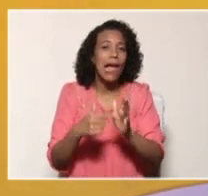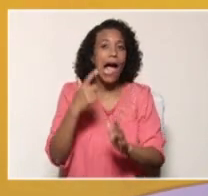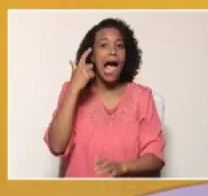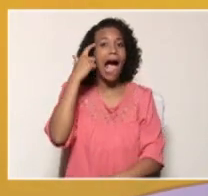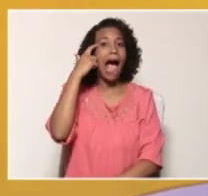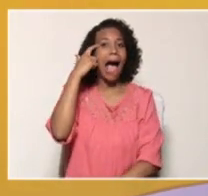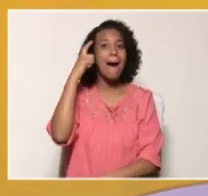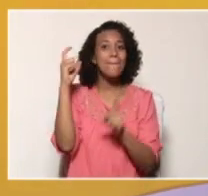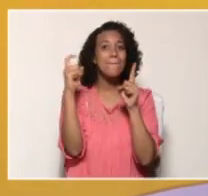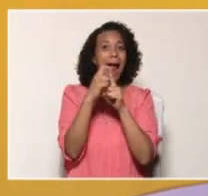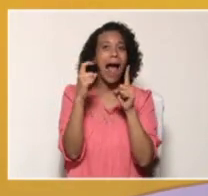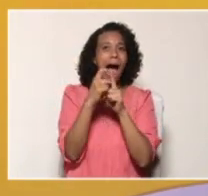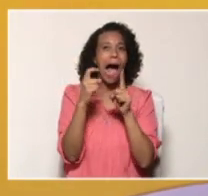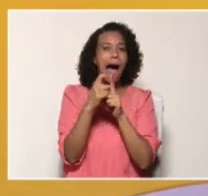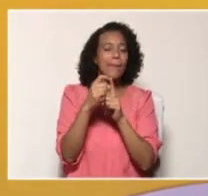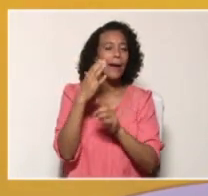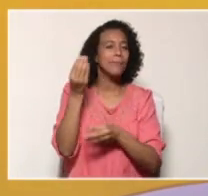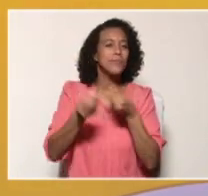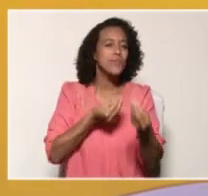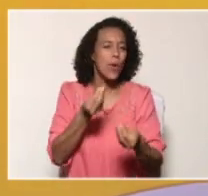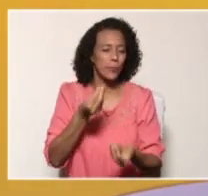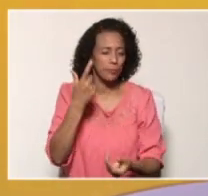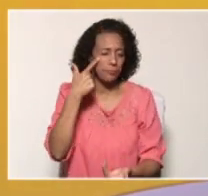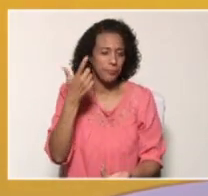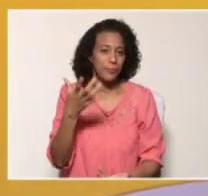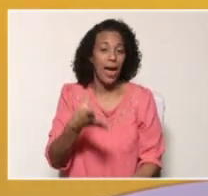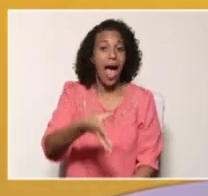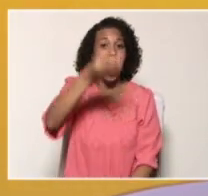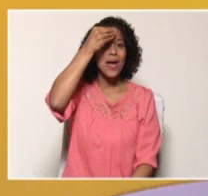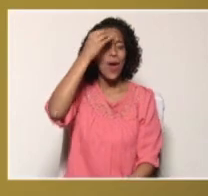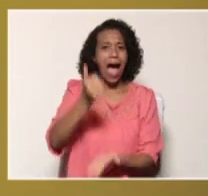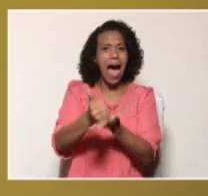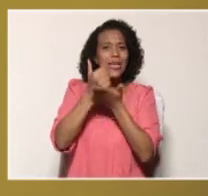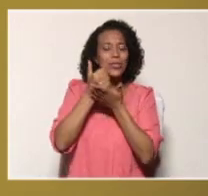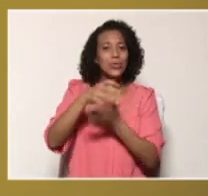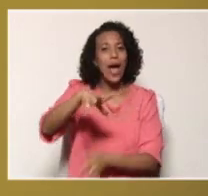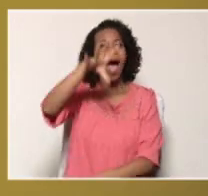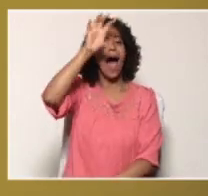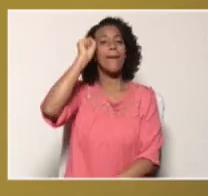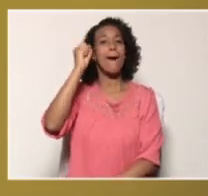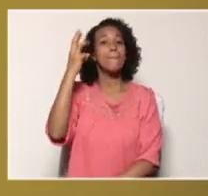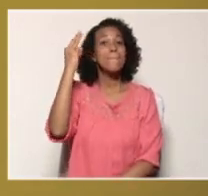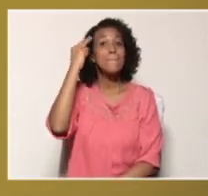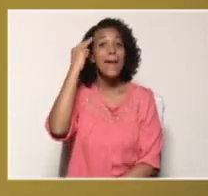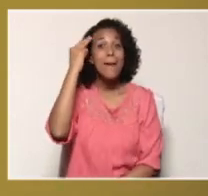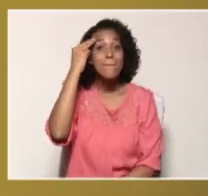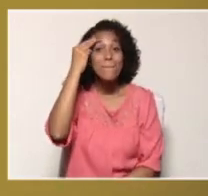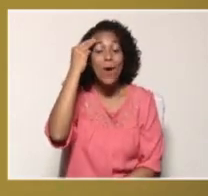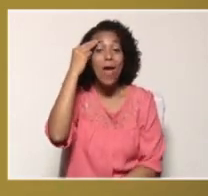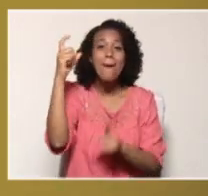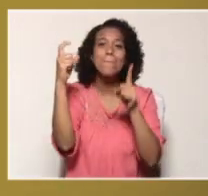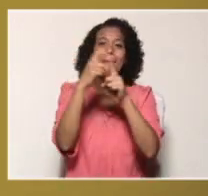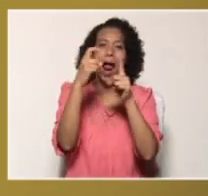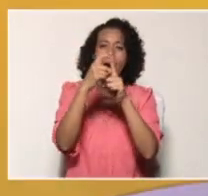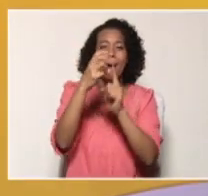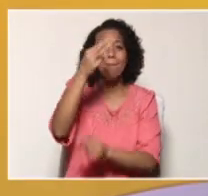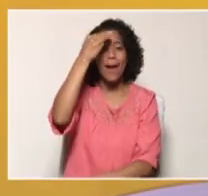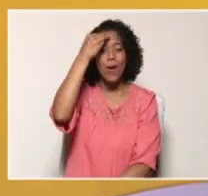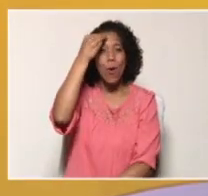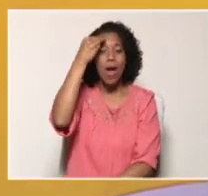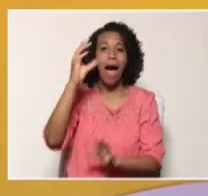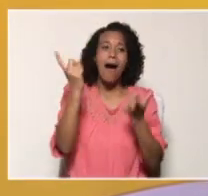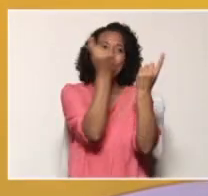retahílas. Esta actividad ayuda a que el niño y la niña vaya memorizando palabras,